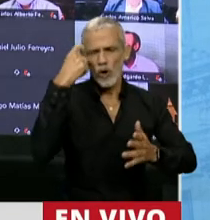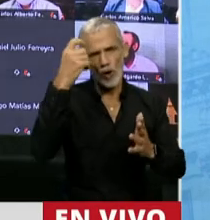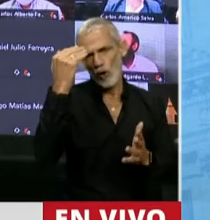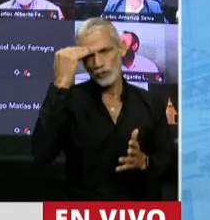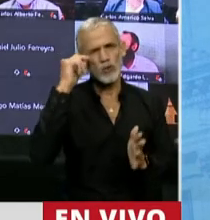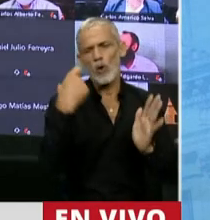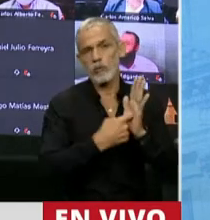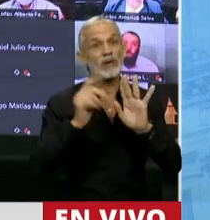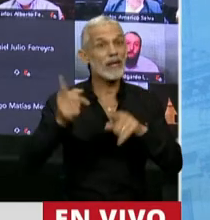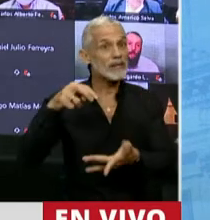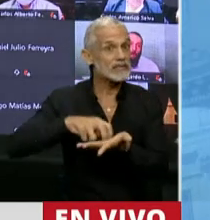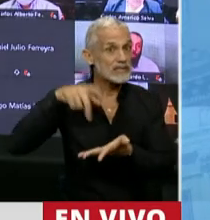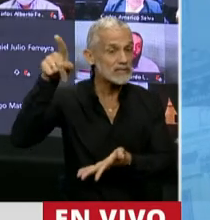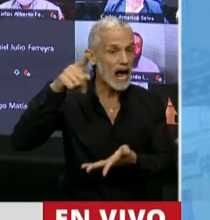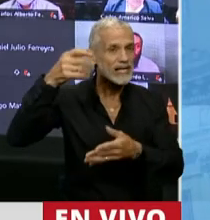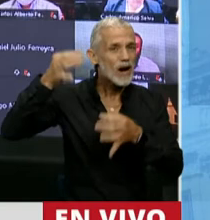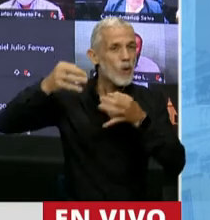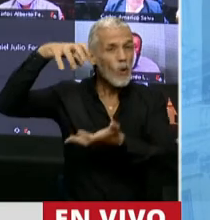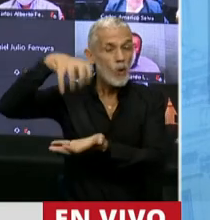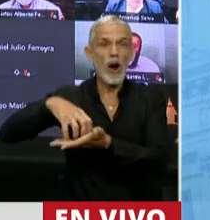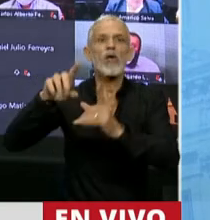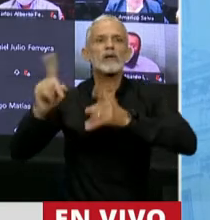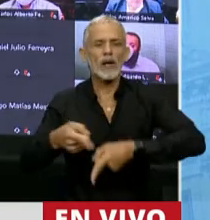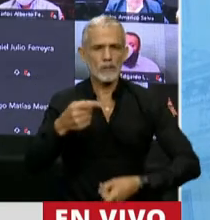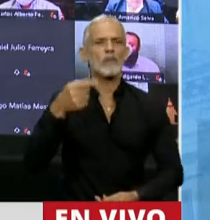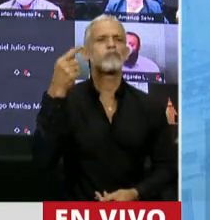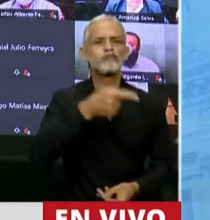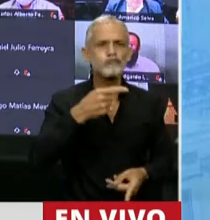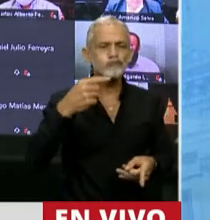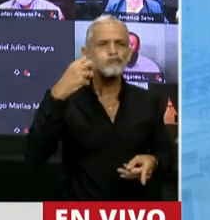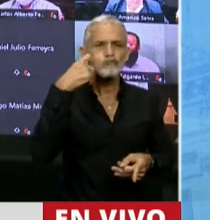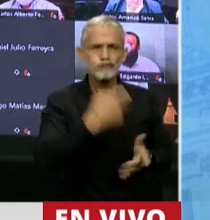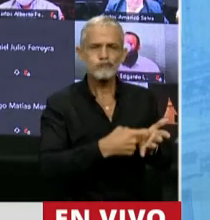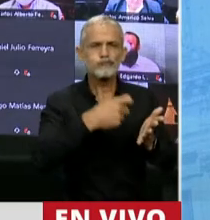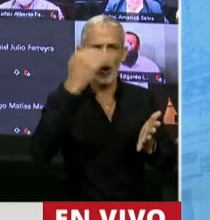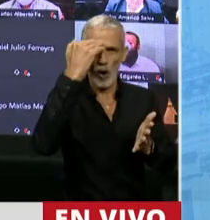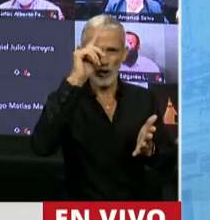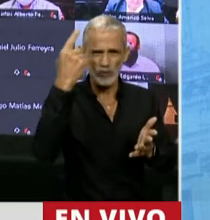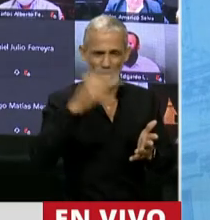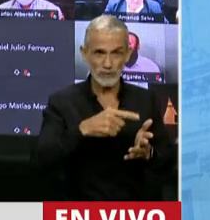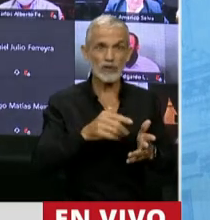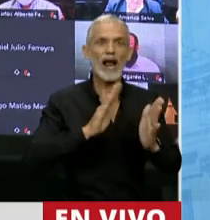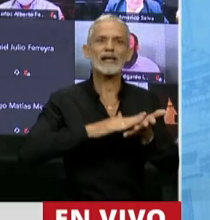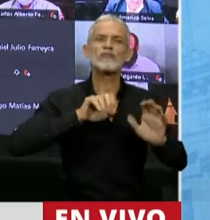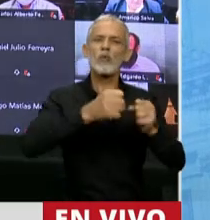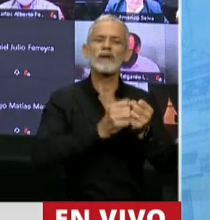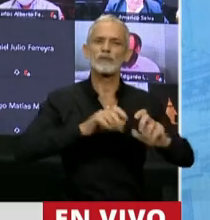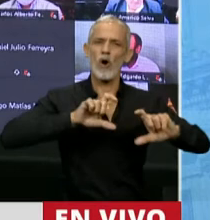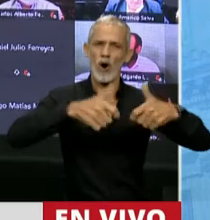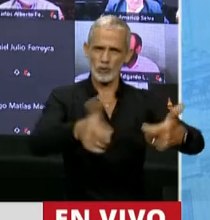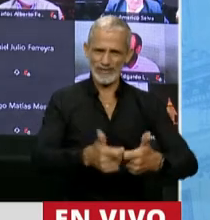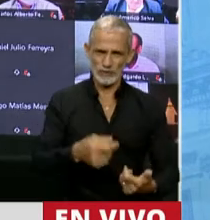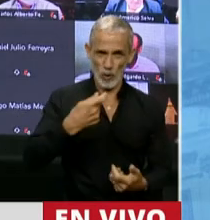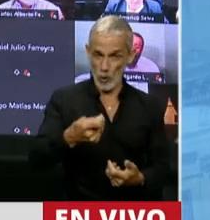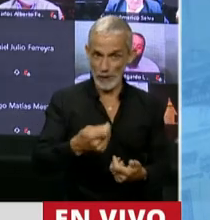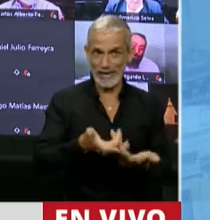juzgado federal de Salta ha planteado la inconstitucionalidad de la suspensión de la movilidad jubilatoria. De